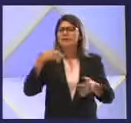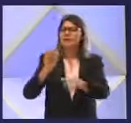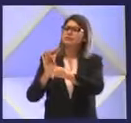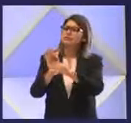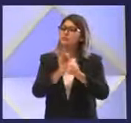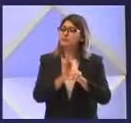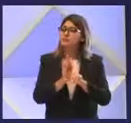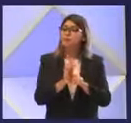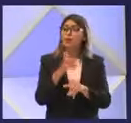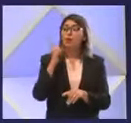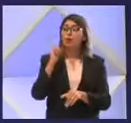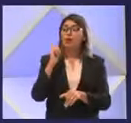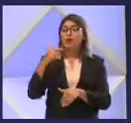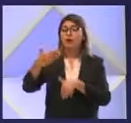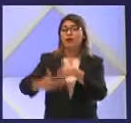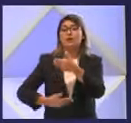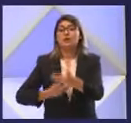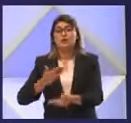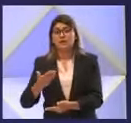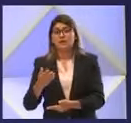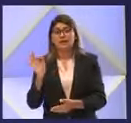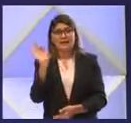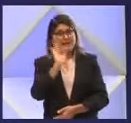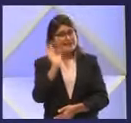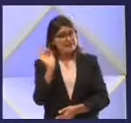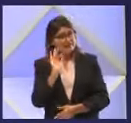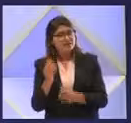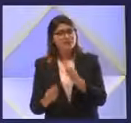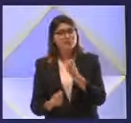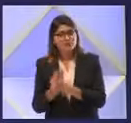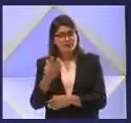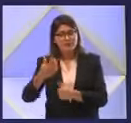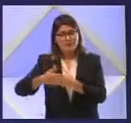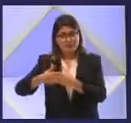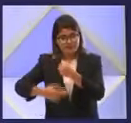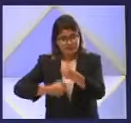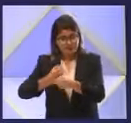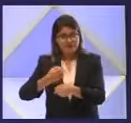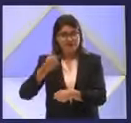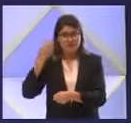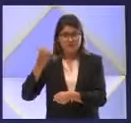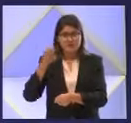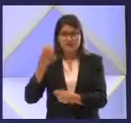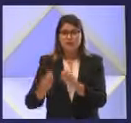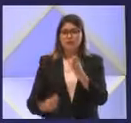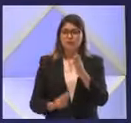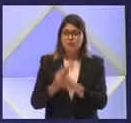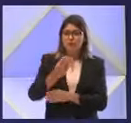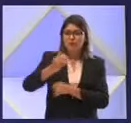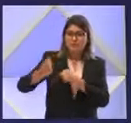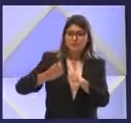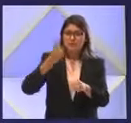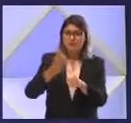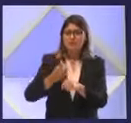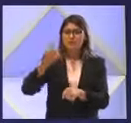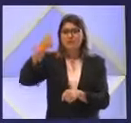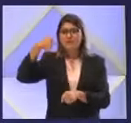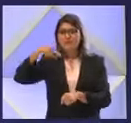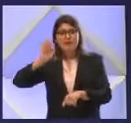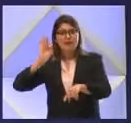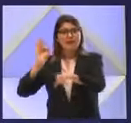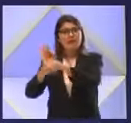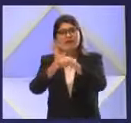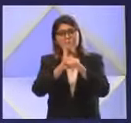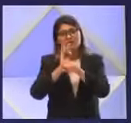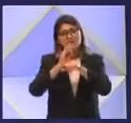próximo foro se llame nuevas oportunidades de inclusión en las comunicaciones vía satélite tanto